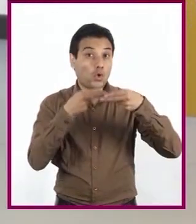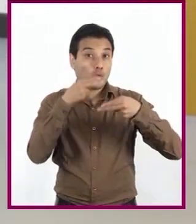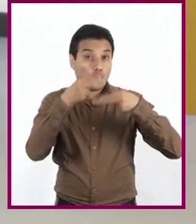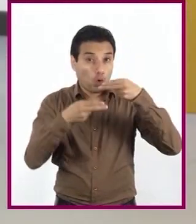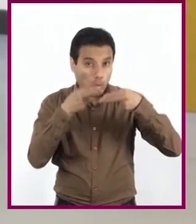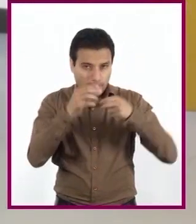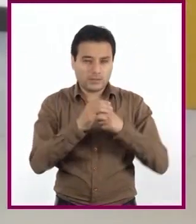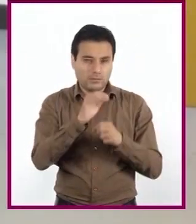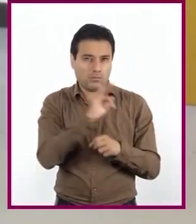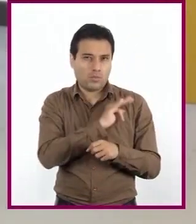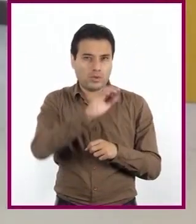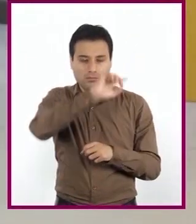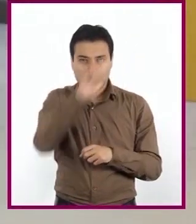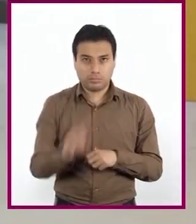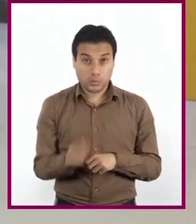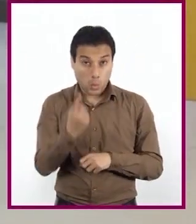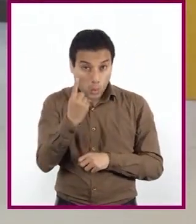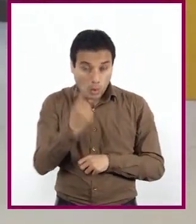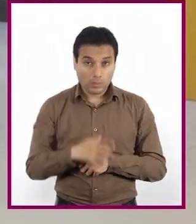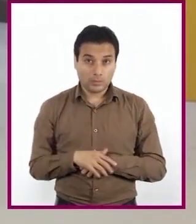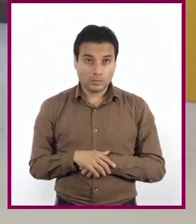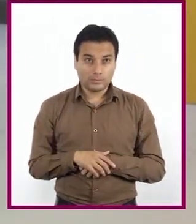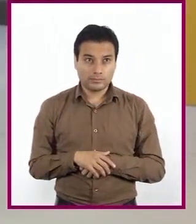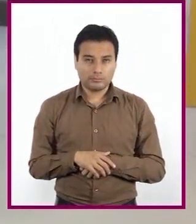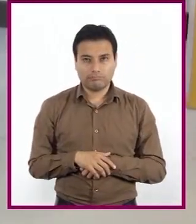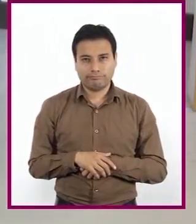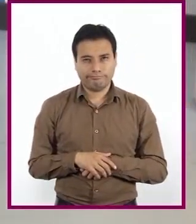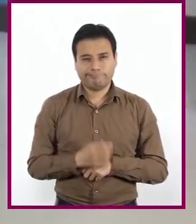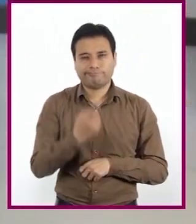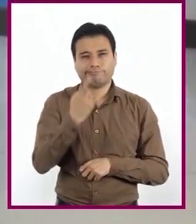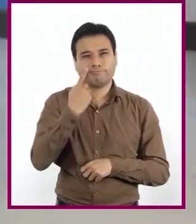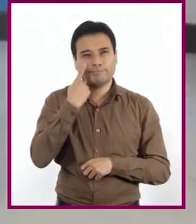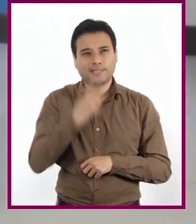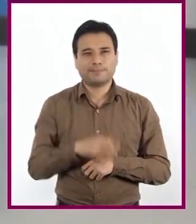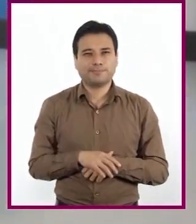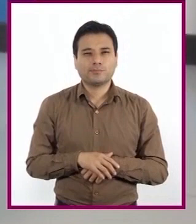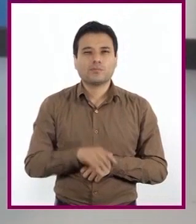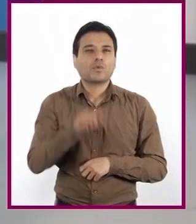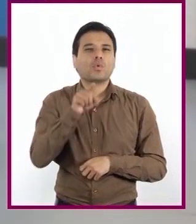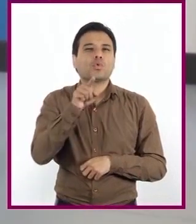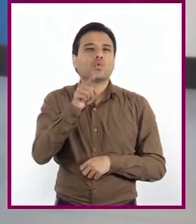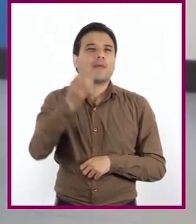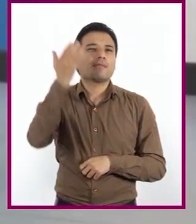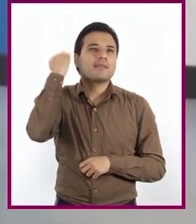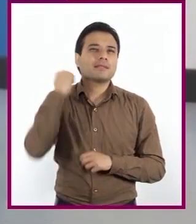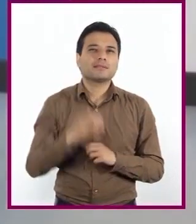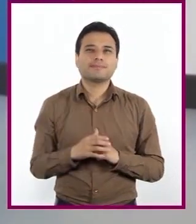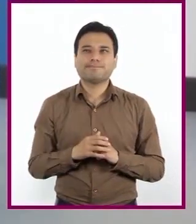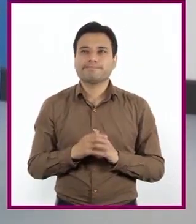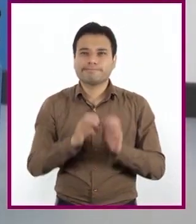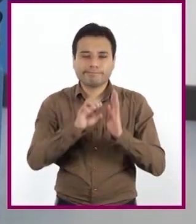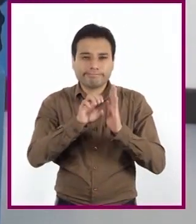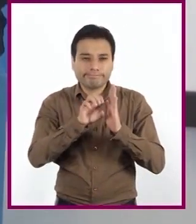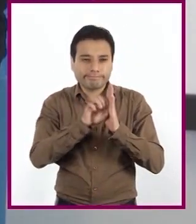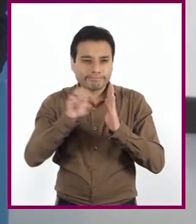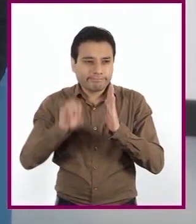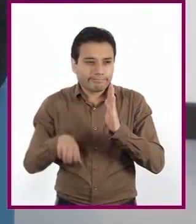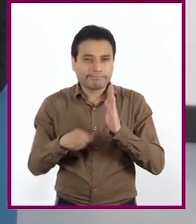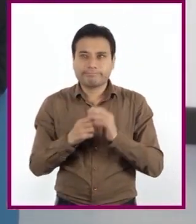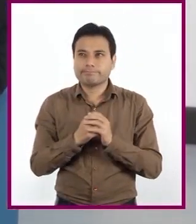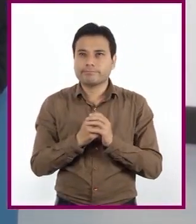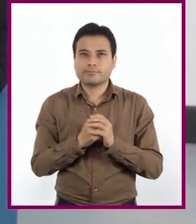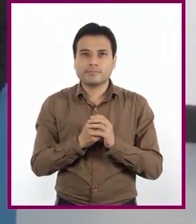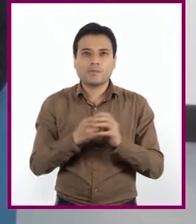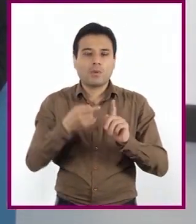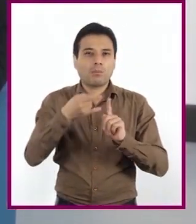de descargas, ¿verdad? ¿Alguna vez has experimentado que cuando te das un toque al tener contacto con una manija de